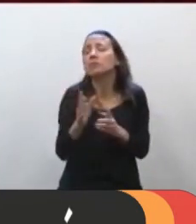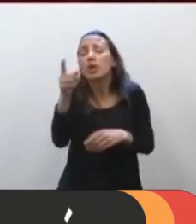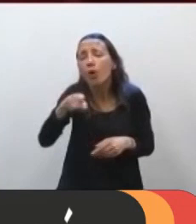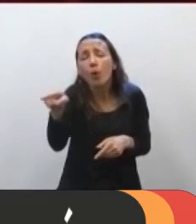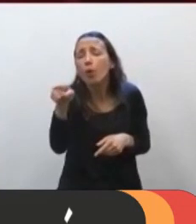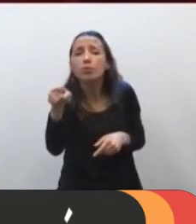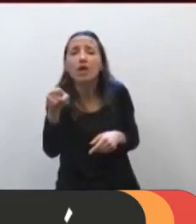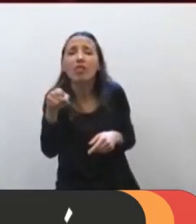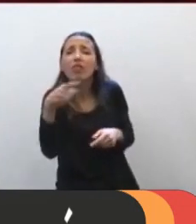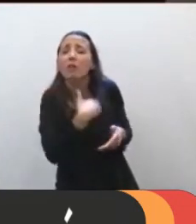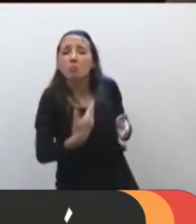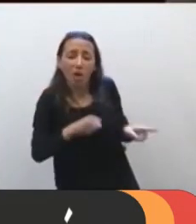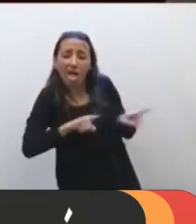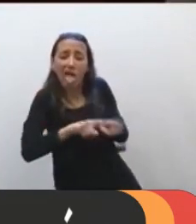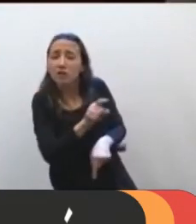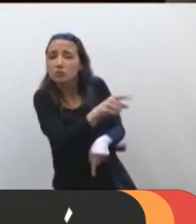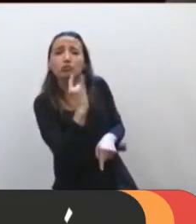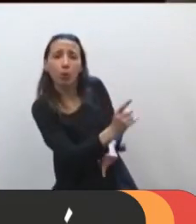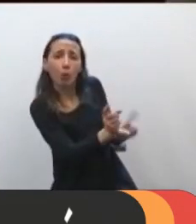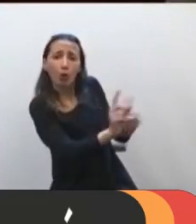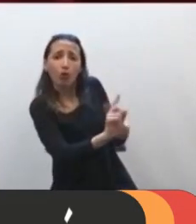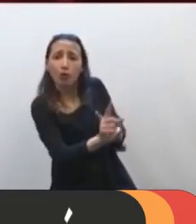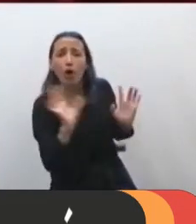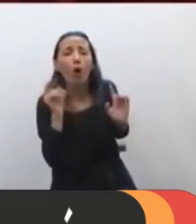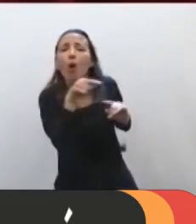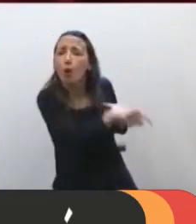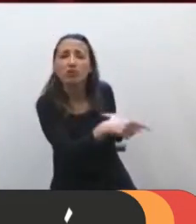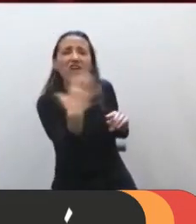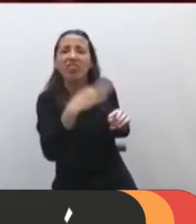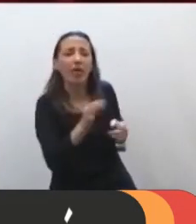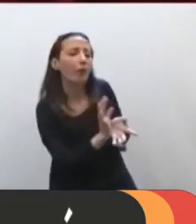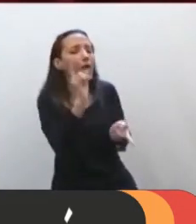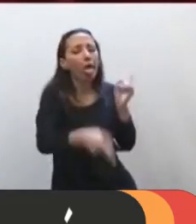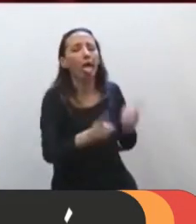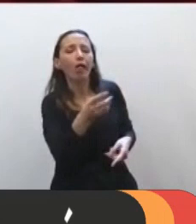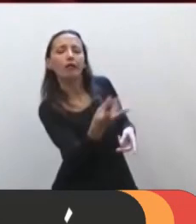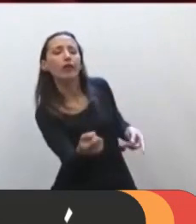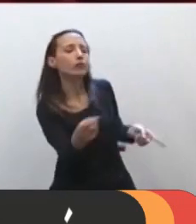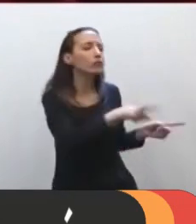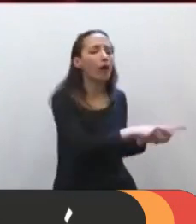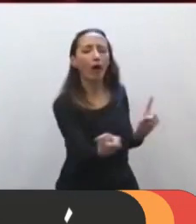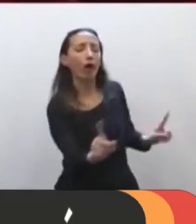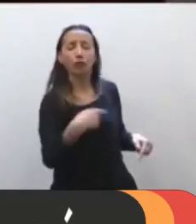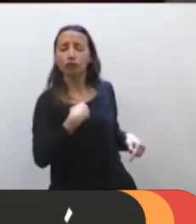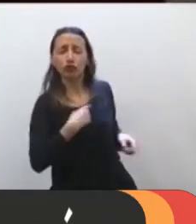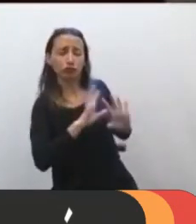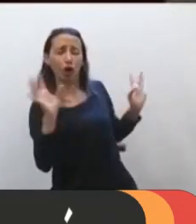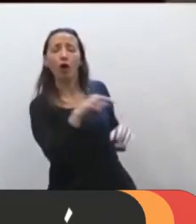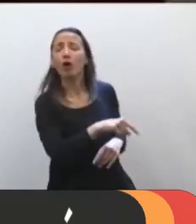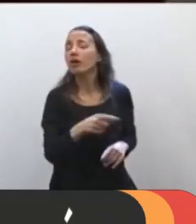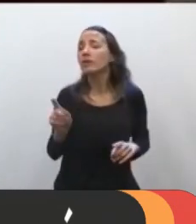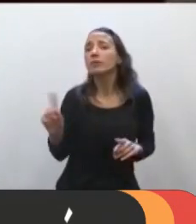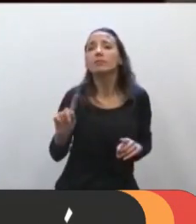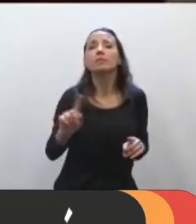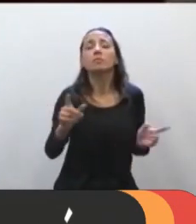conducir la sesión. Pero yo no conduzco. Usted no tiene que decir cuándo termina alguien y cuándo sigue alguien. ¿Lo tengo que decir? No, yo solamente le digo lo que